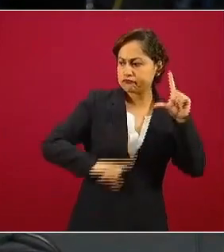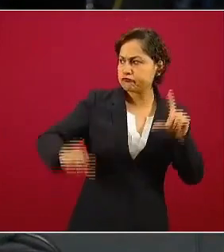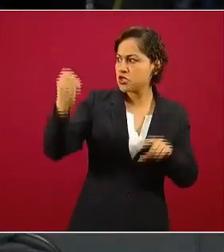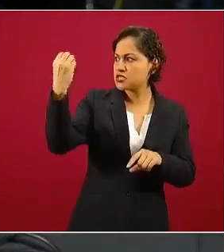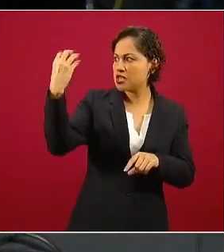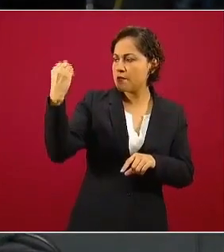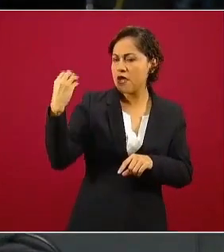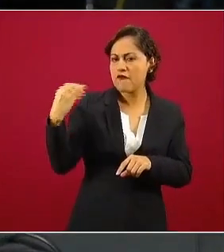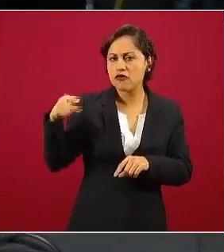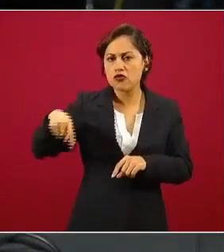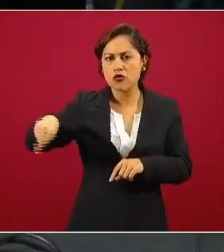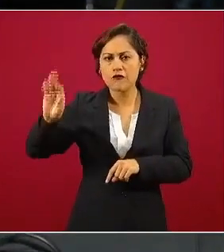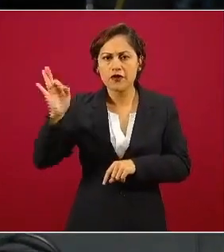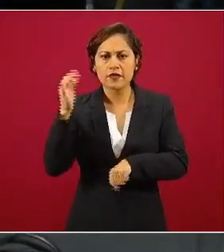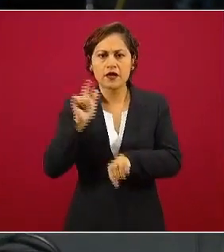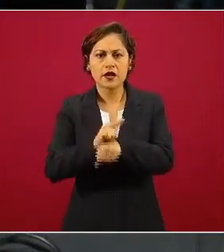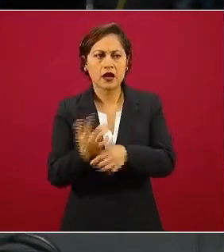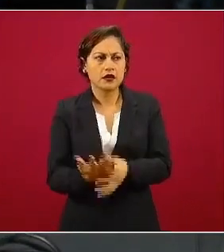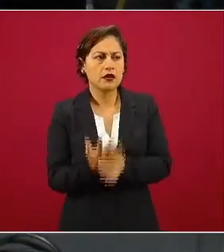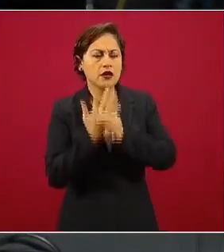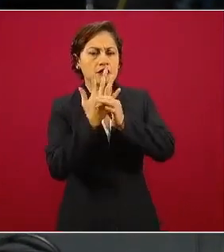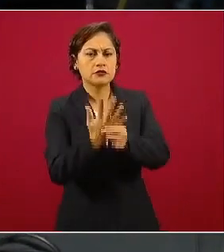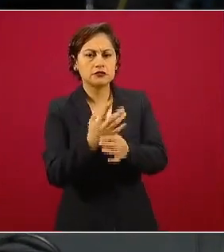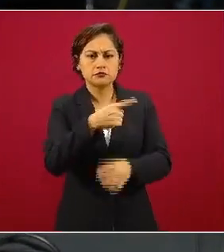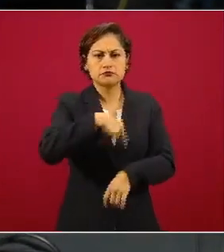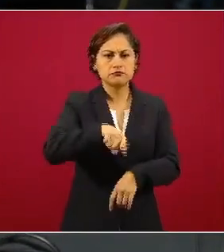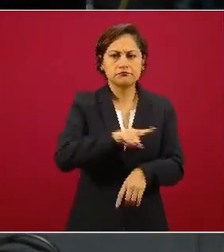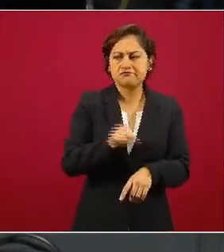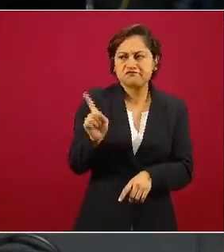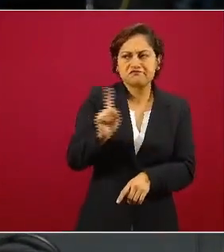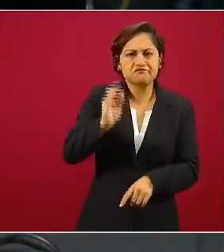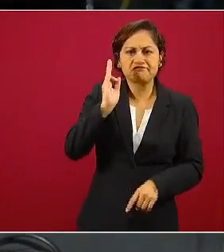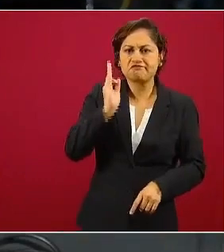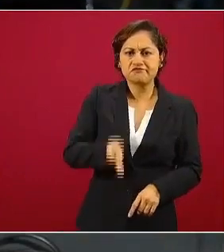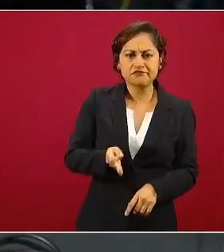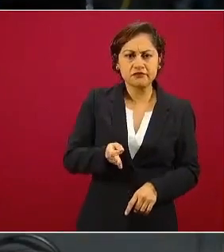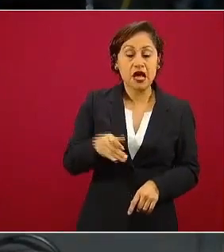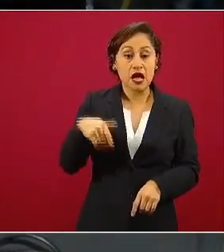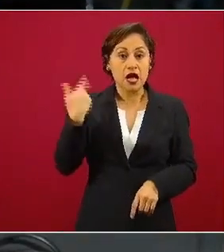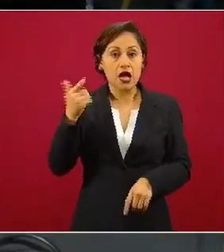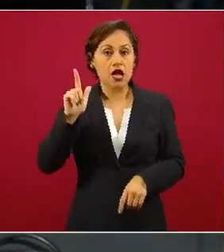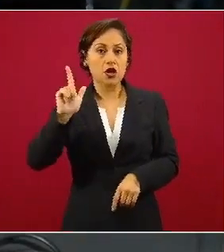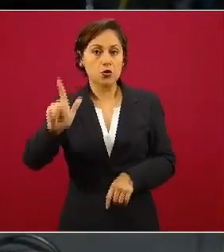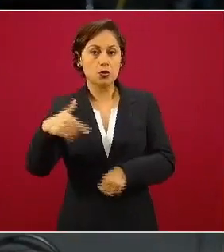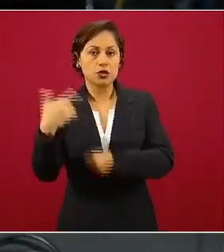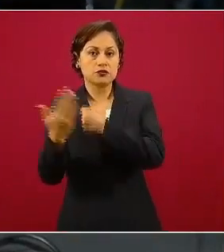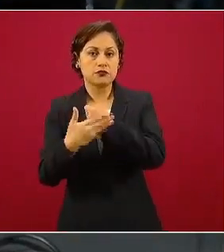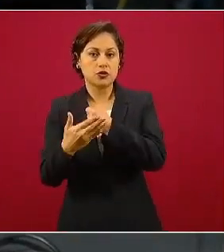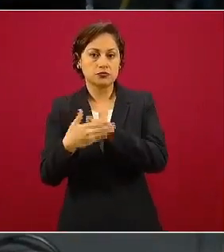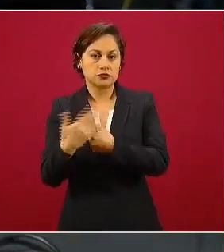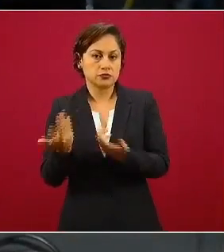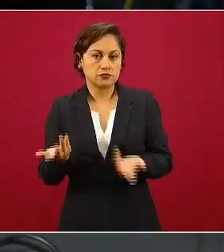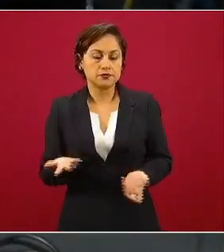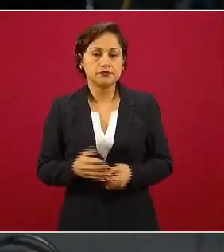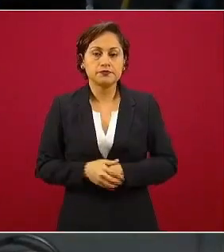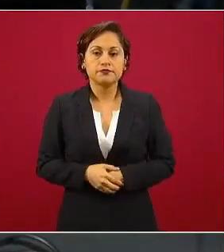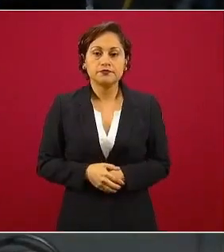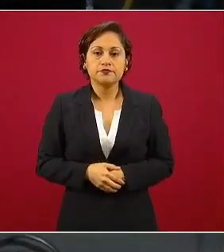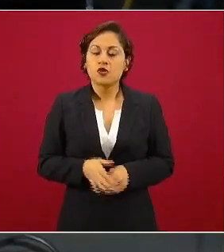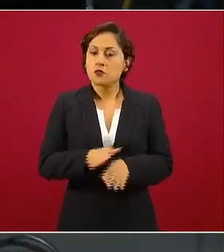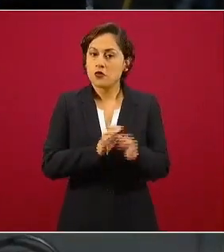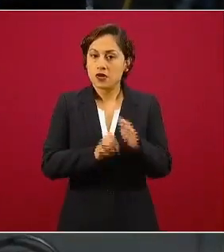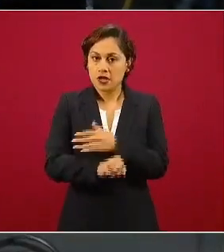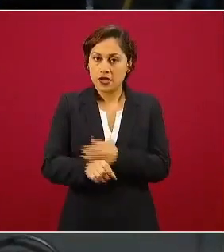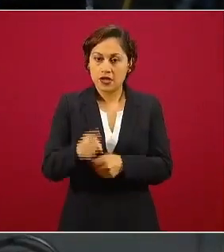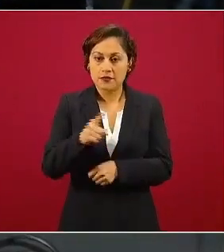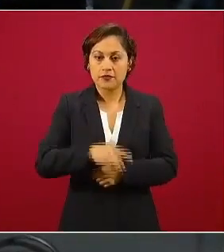pues publicando ustedes cada viernes para aplicarse a partir de los lunes siguiente. Y bueno, sobre todo cuando, por ejemplo, en el caso de Coahuila ya